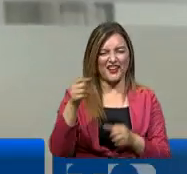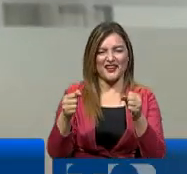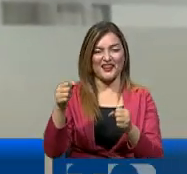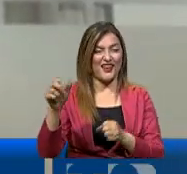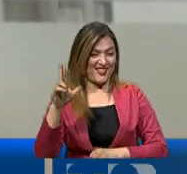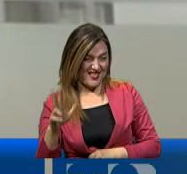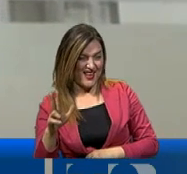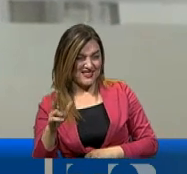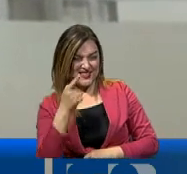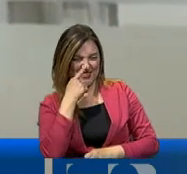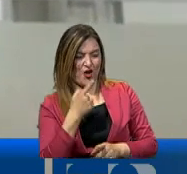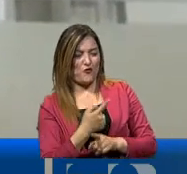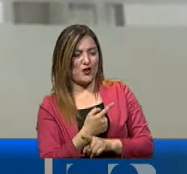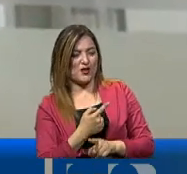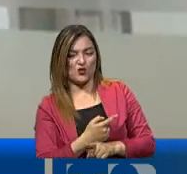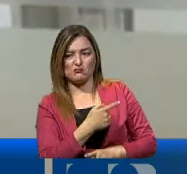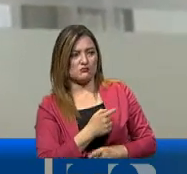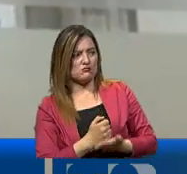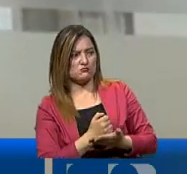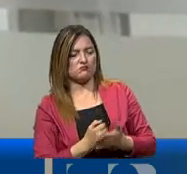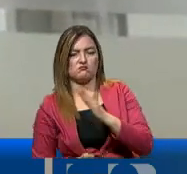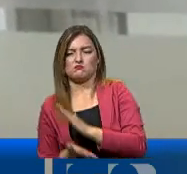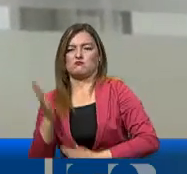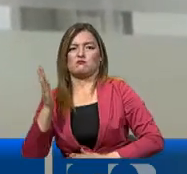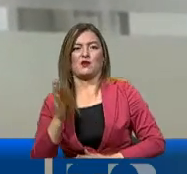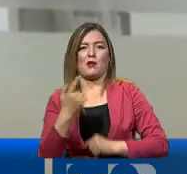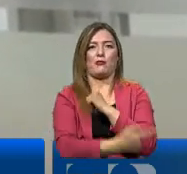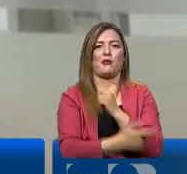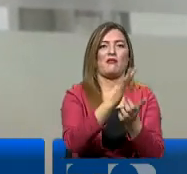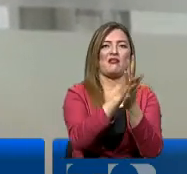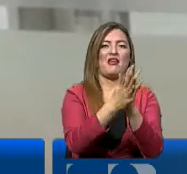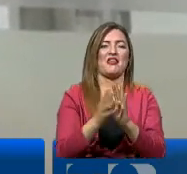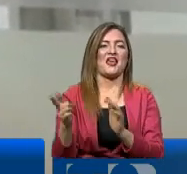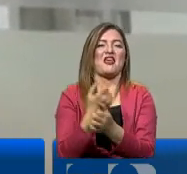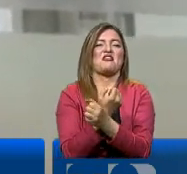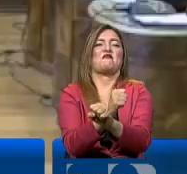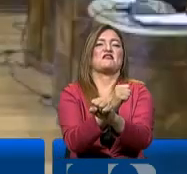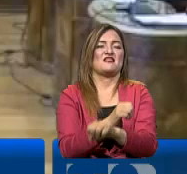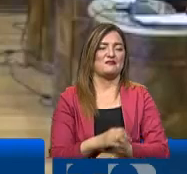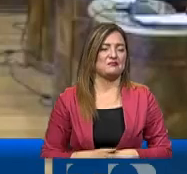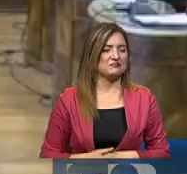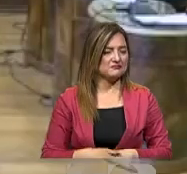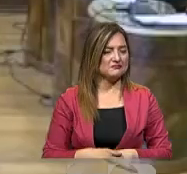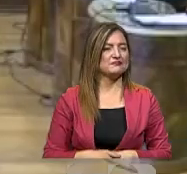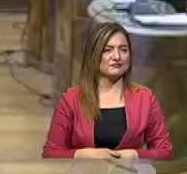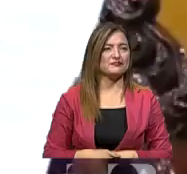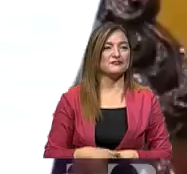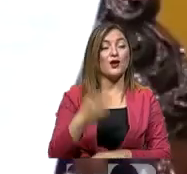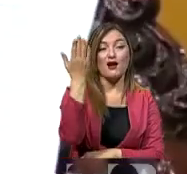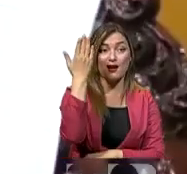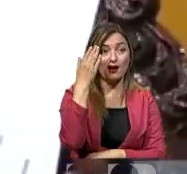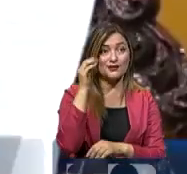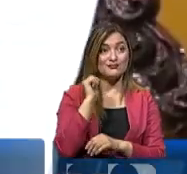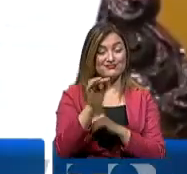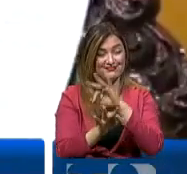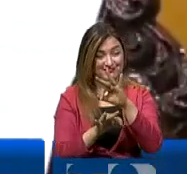Existen intereses que se pueden denotar de parte de los compañeros concejales. Para el alcalde subrogante Jorge Carpio,